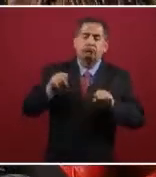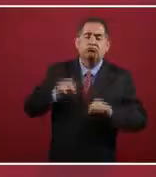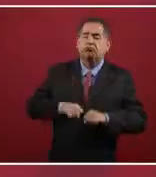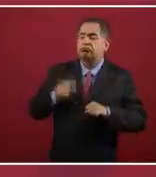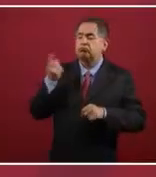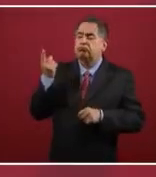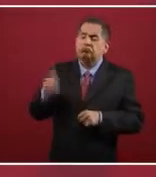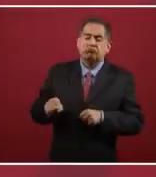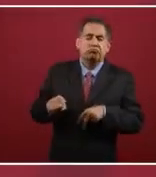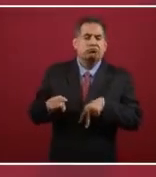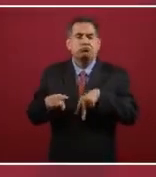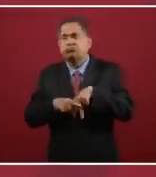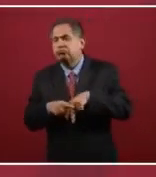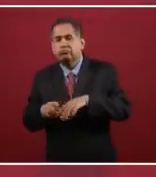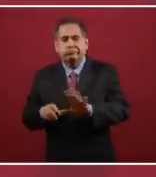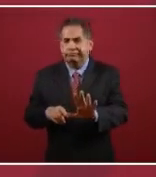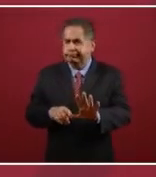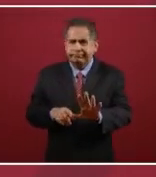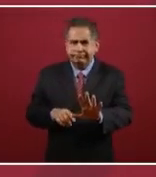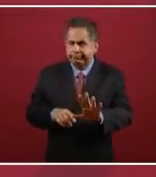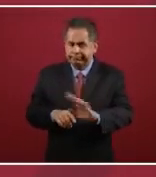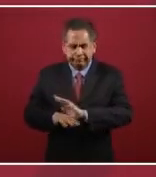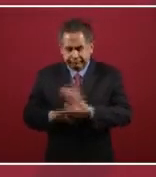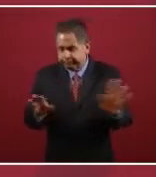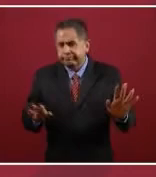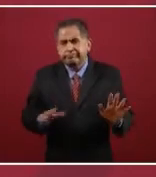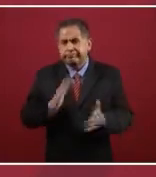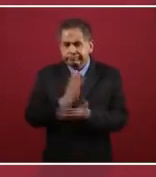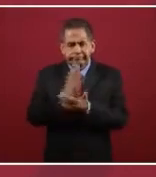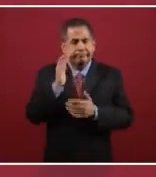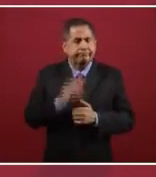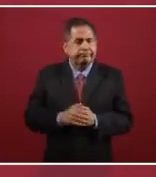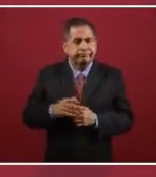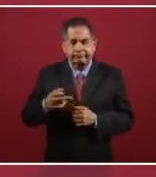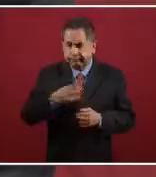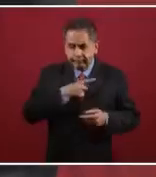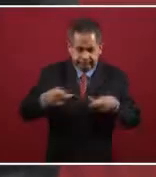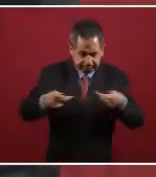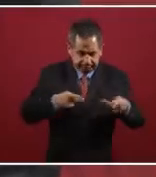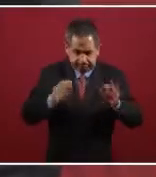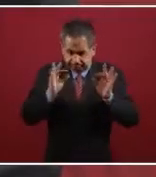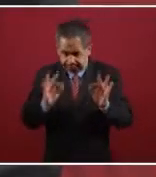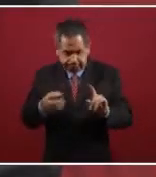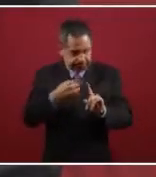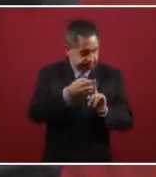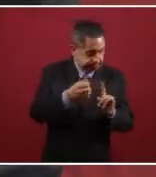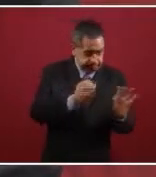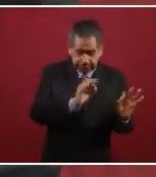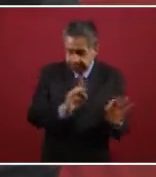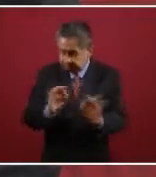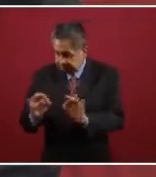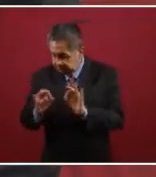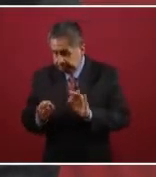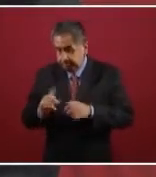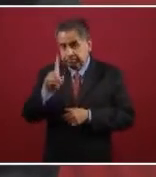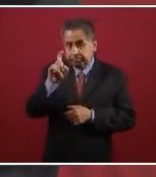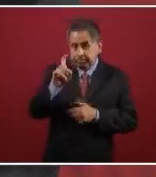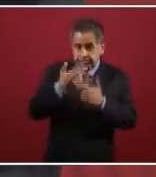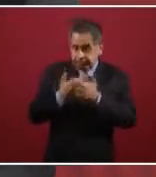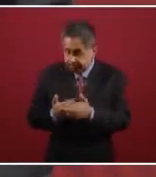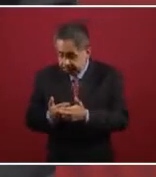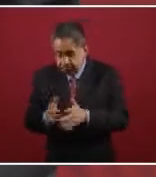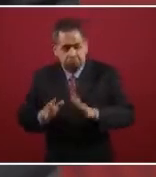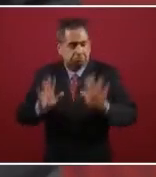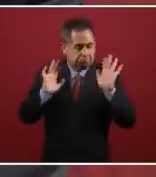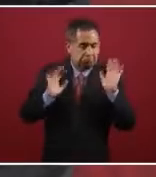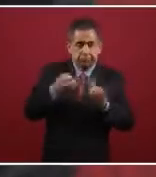desarrollo urbano tiene que haber planeación lo mismo en el uso del agua en